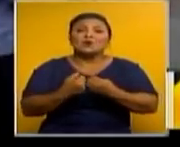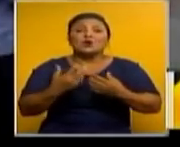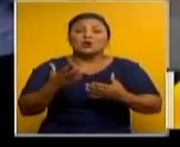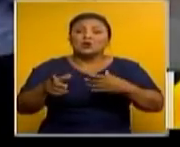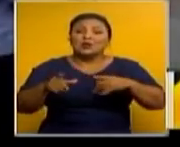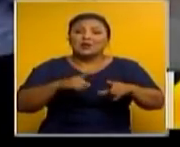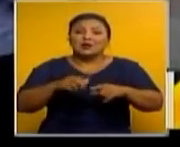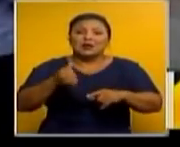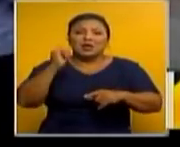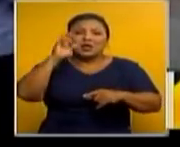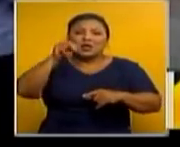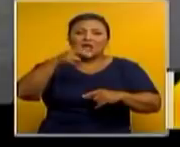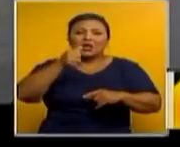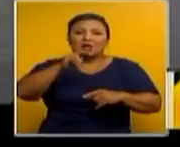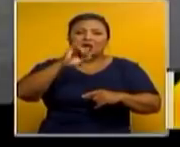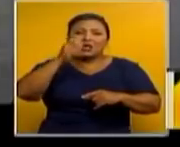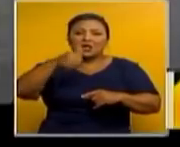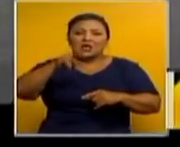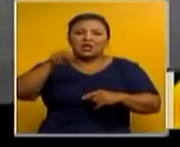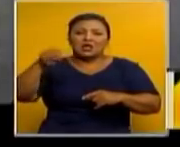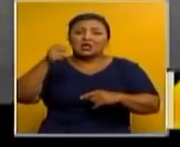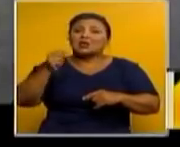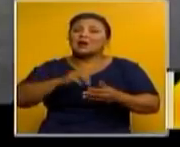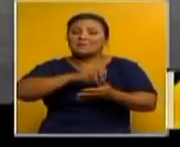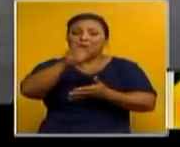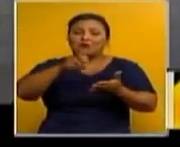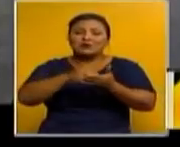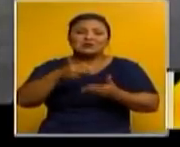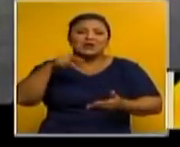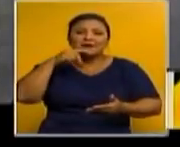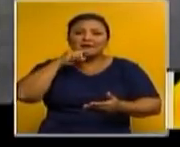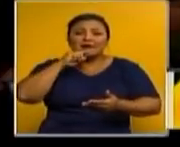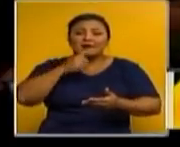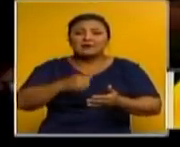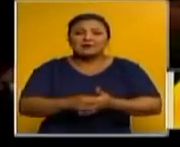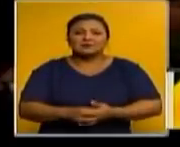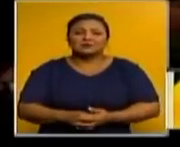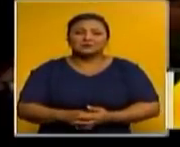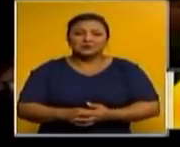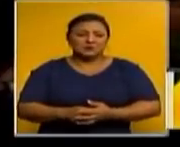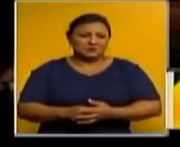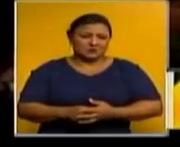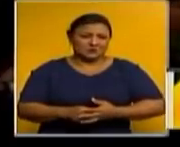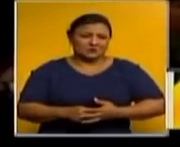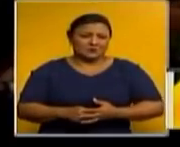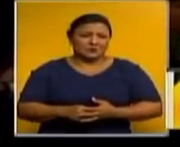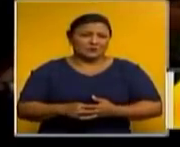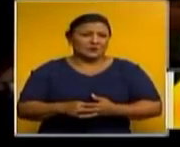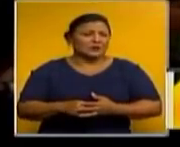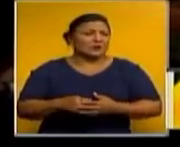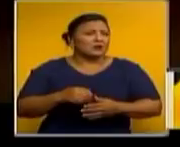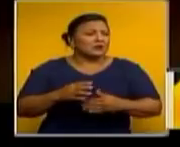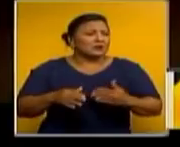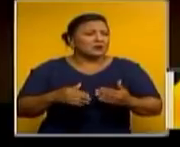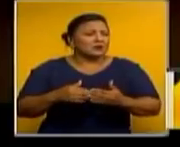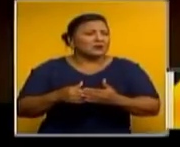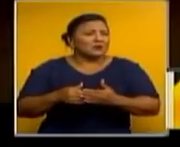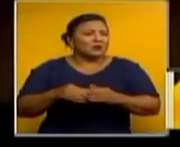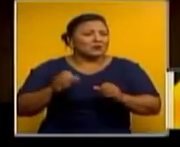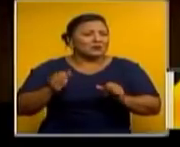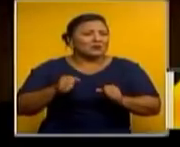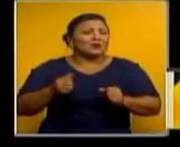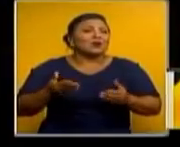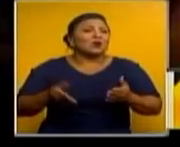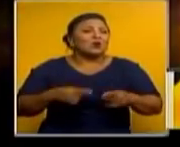sector de Inganilla, perteneciente a la provincia de El Cañar, las cuales se coordinó directamente con el Cuerpo de Bomberos del Tambo, Cuerpo de Bomberos de